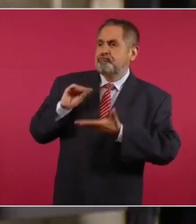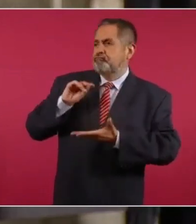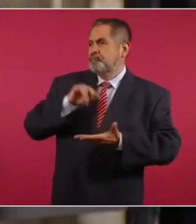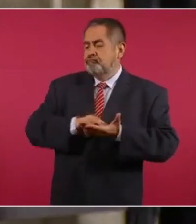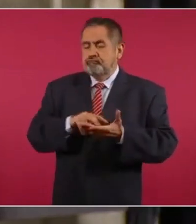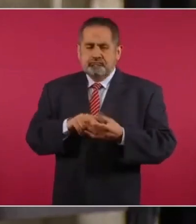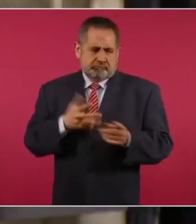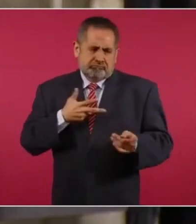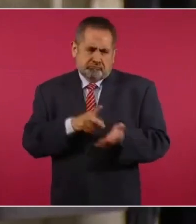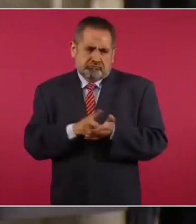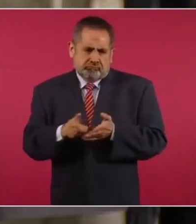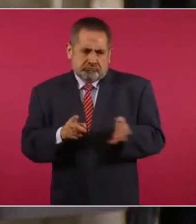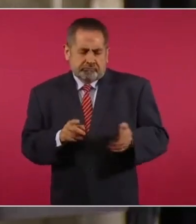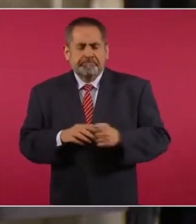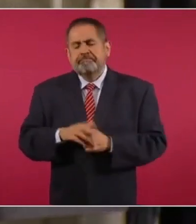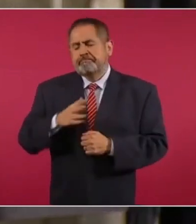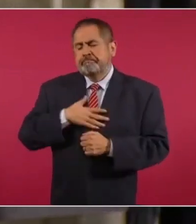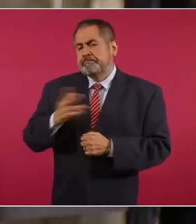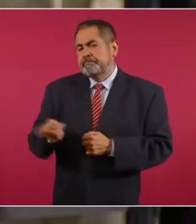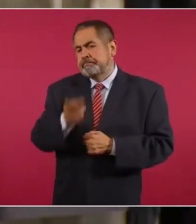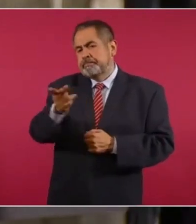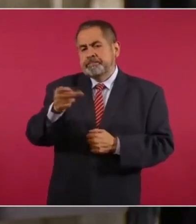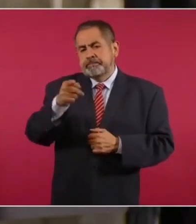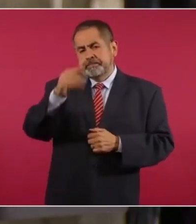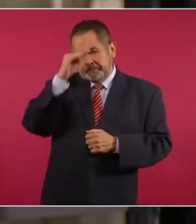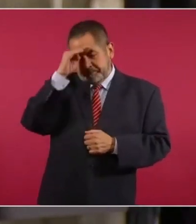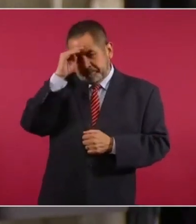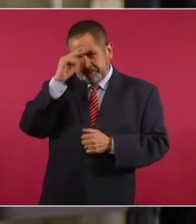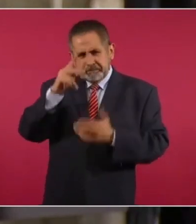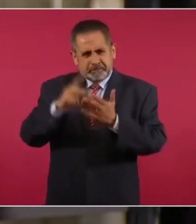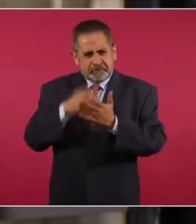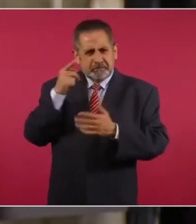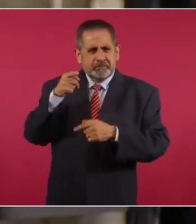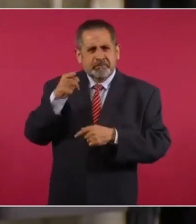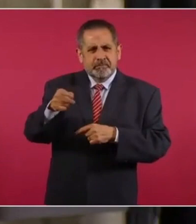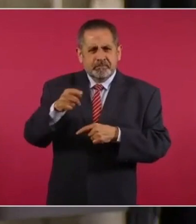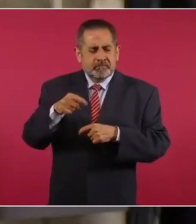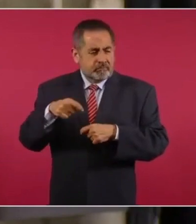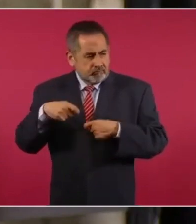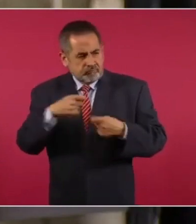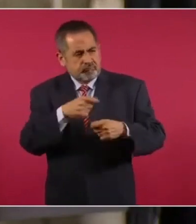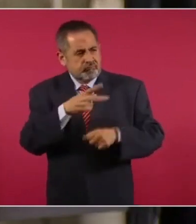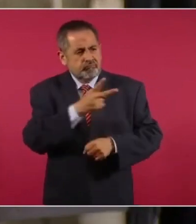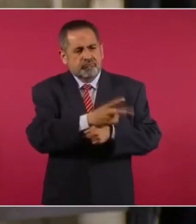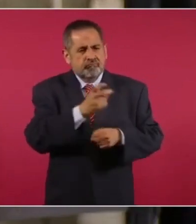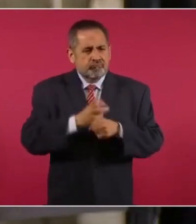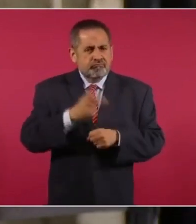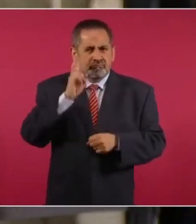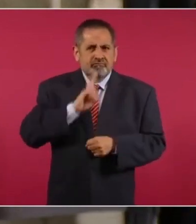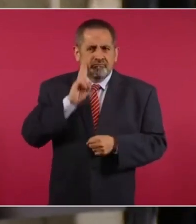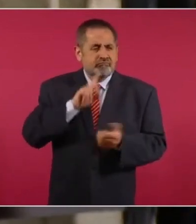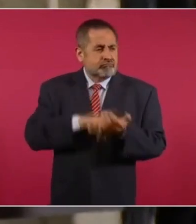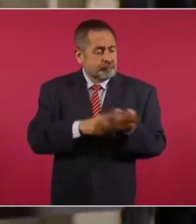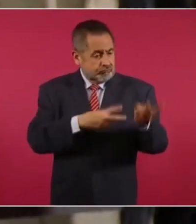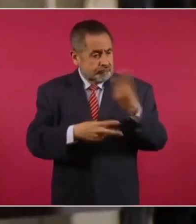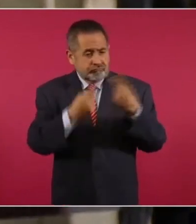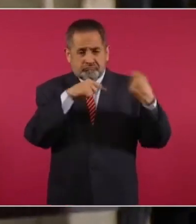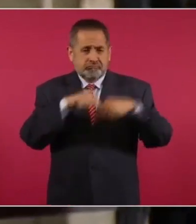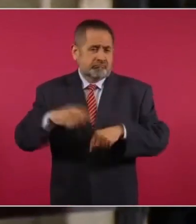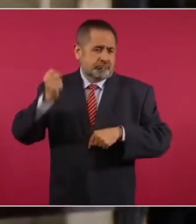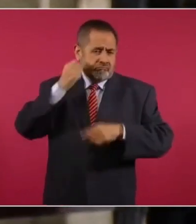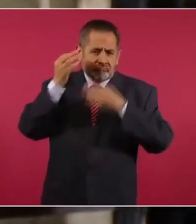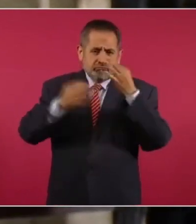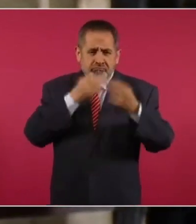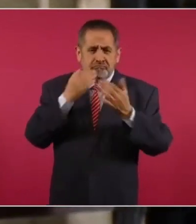su derecho, la pregunta es, presidente, ¿usted le volvería a reiterar la invitación para que acuda a una